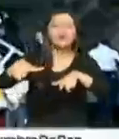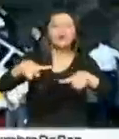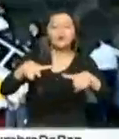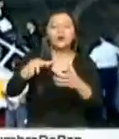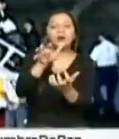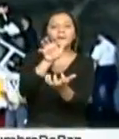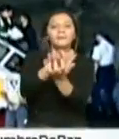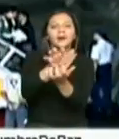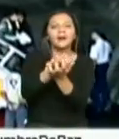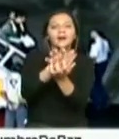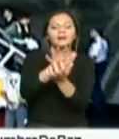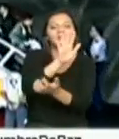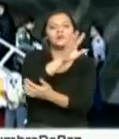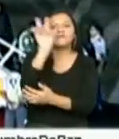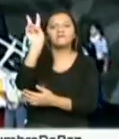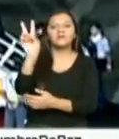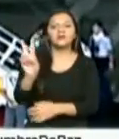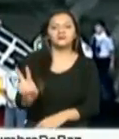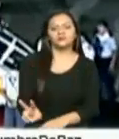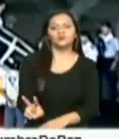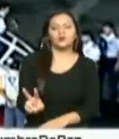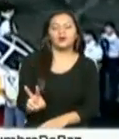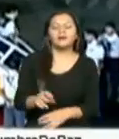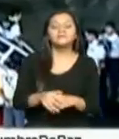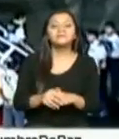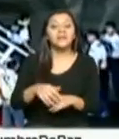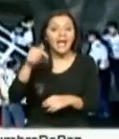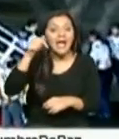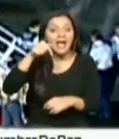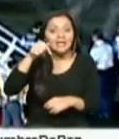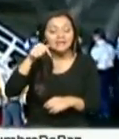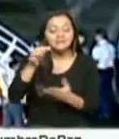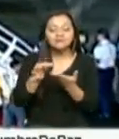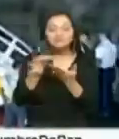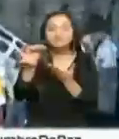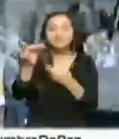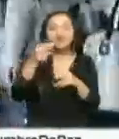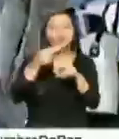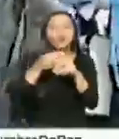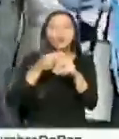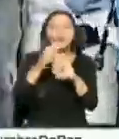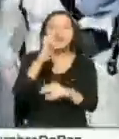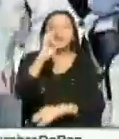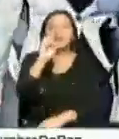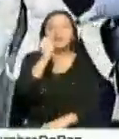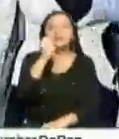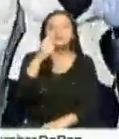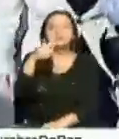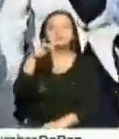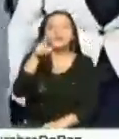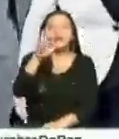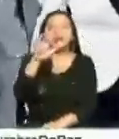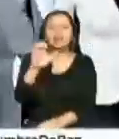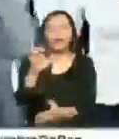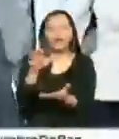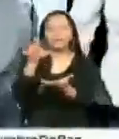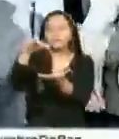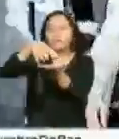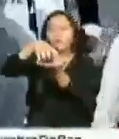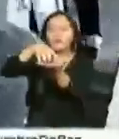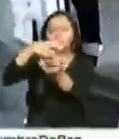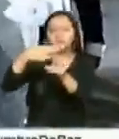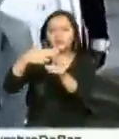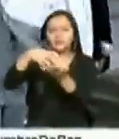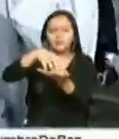Margarita en Venezuela, en el estado de Nueva Esparta. Precisamente el primer mandatario junto a su delegación hizo